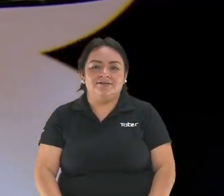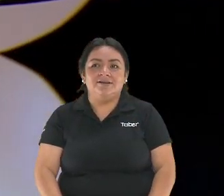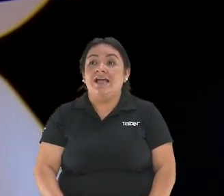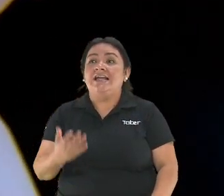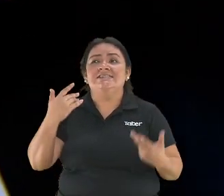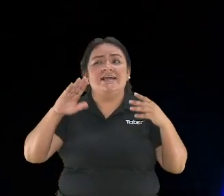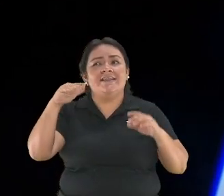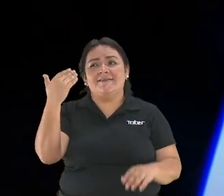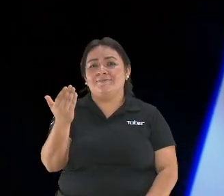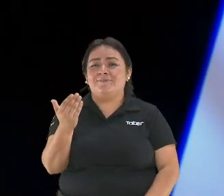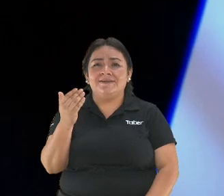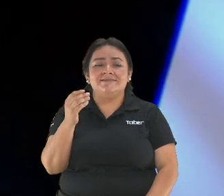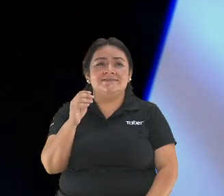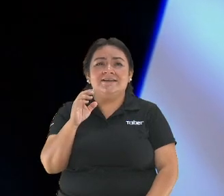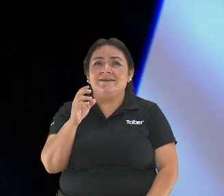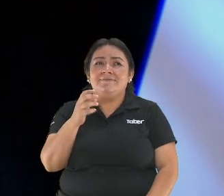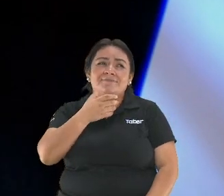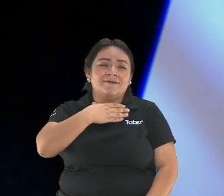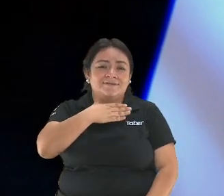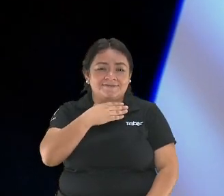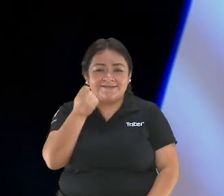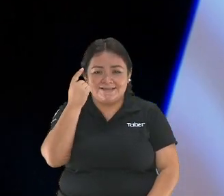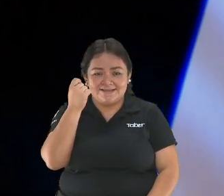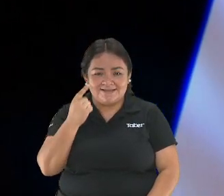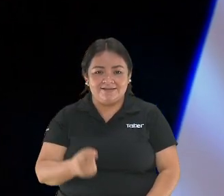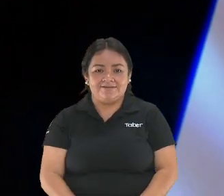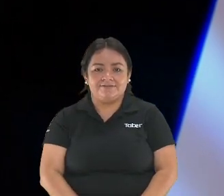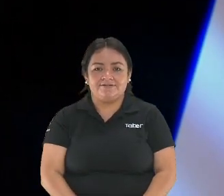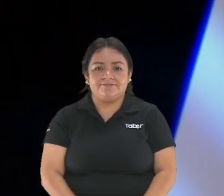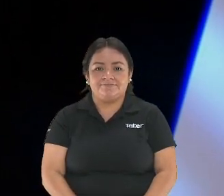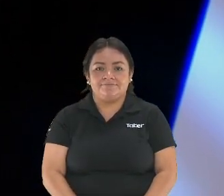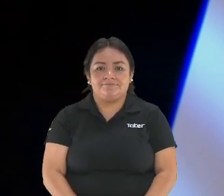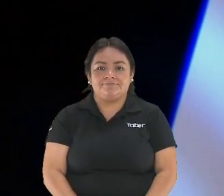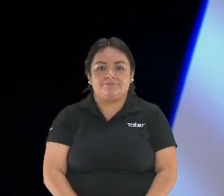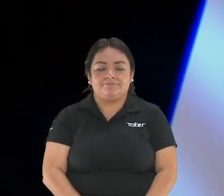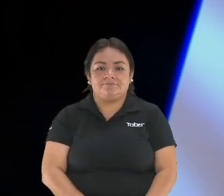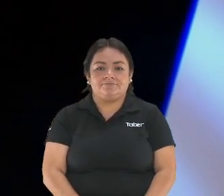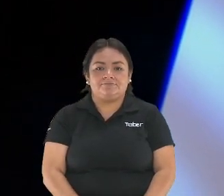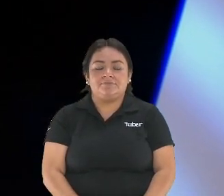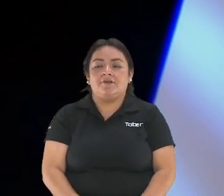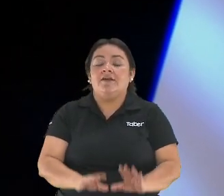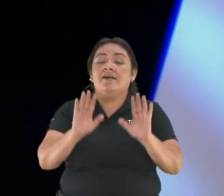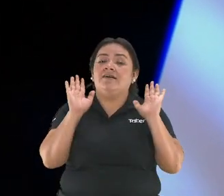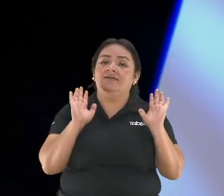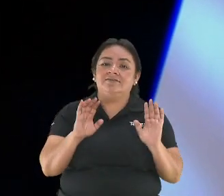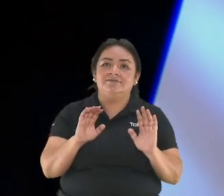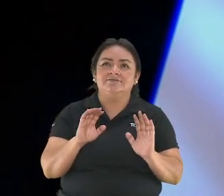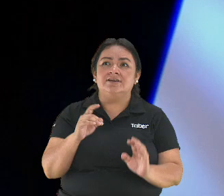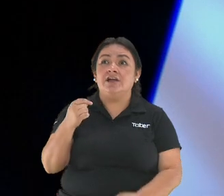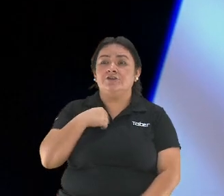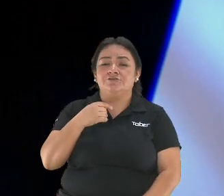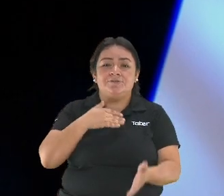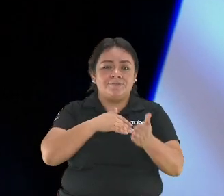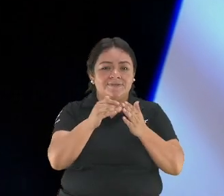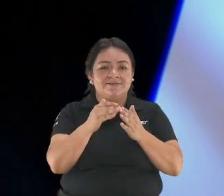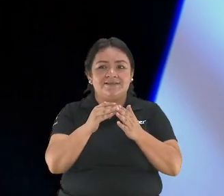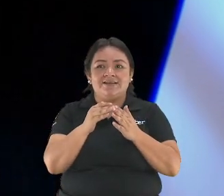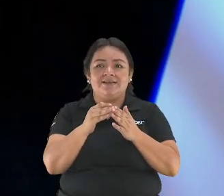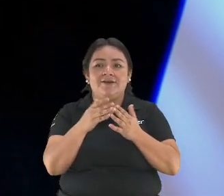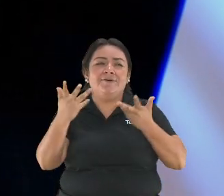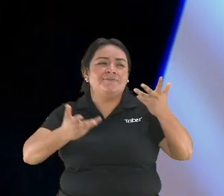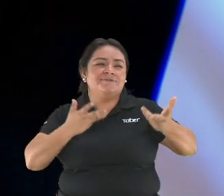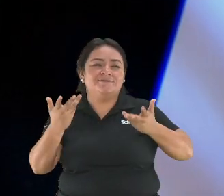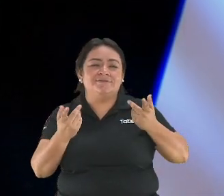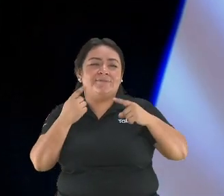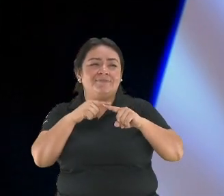después de close the door me consta de entender y yo empecé un mi negocito pero